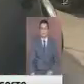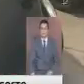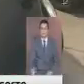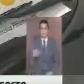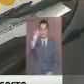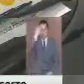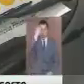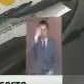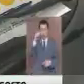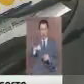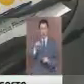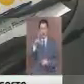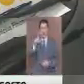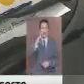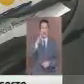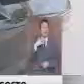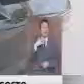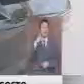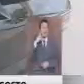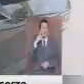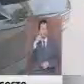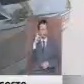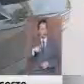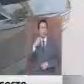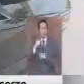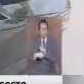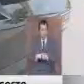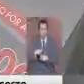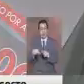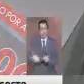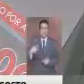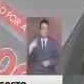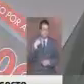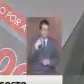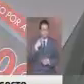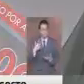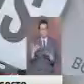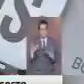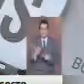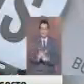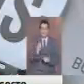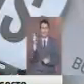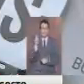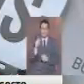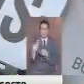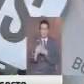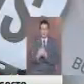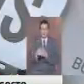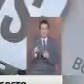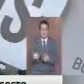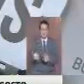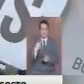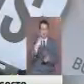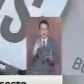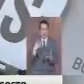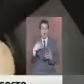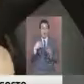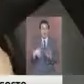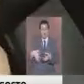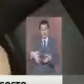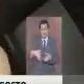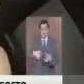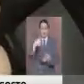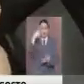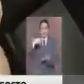Agosto es el mes de las liquidaciones, pero como cada año tiene a su peor enemigo persiguiéndolo, septiembre, que ofrece sonriente facturar ese auto